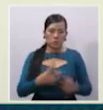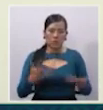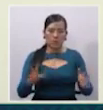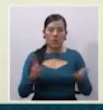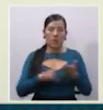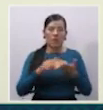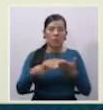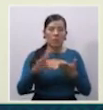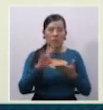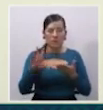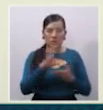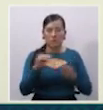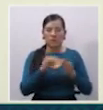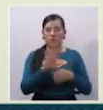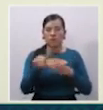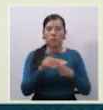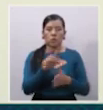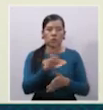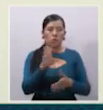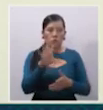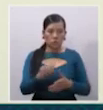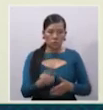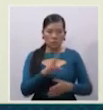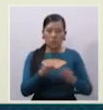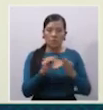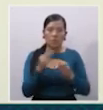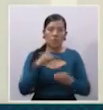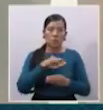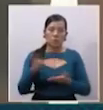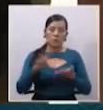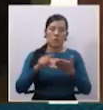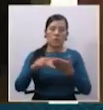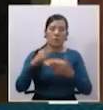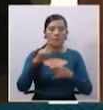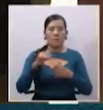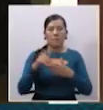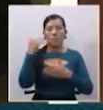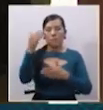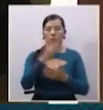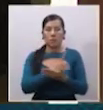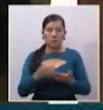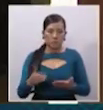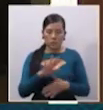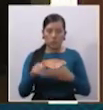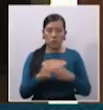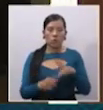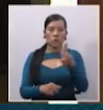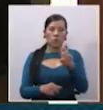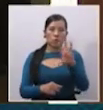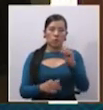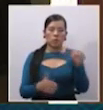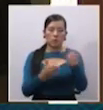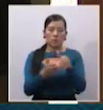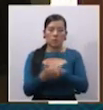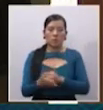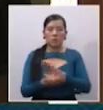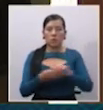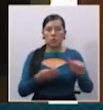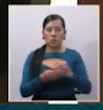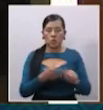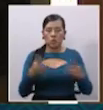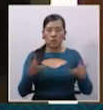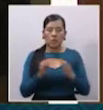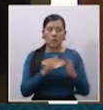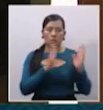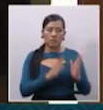otros 250 vamos a aprobarlo con seguridad la otra semana. El crédito de 250 millones de dólares aprobado en la Comisión de